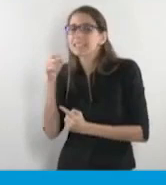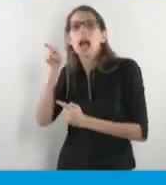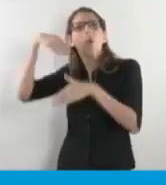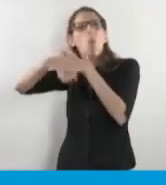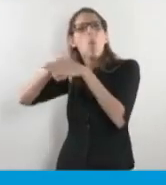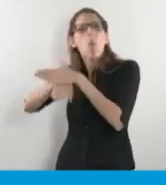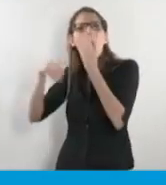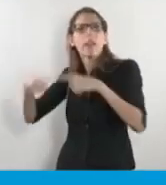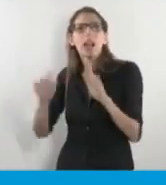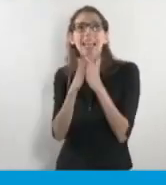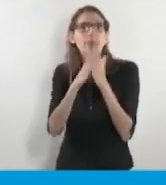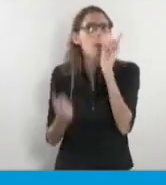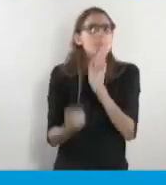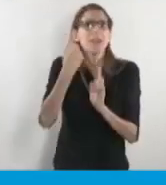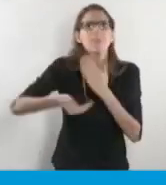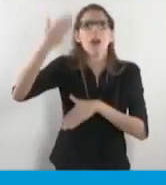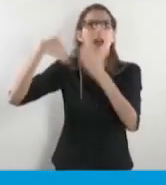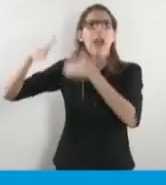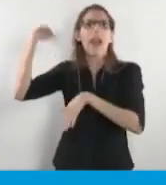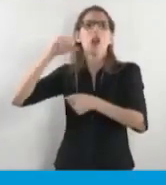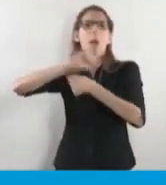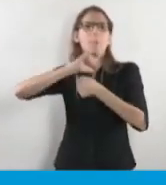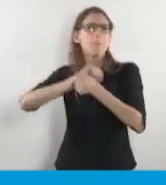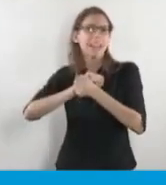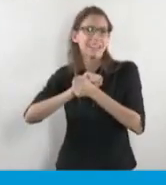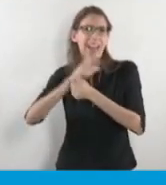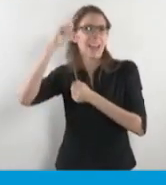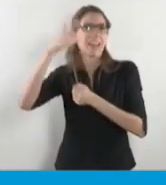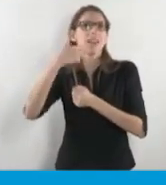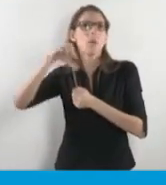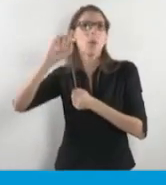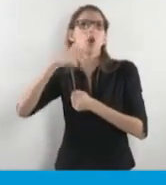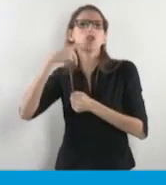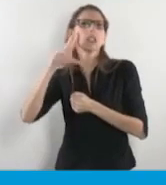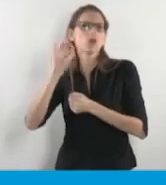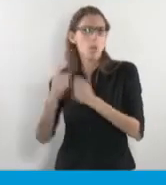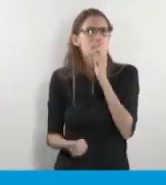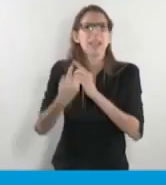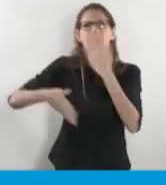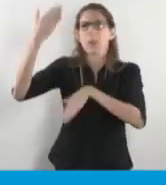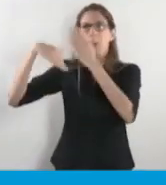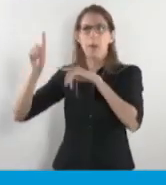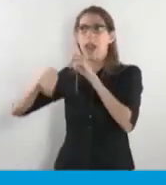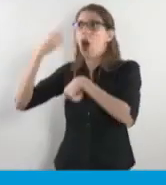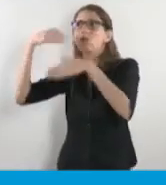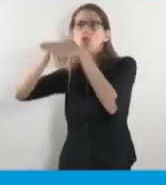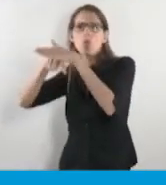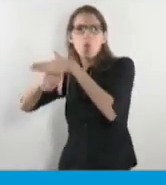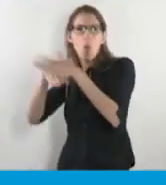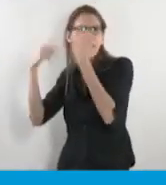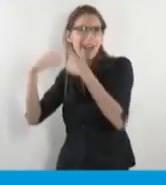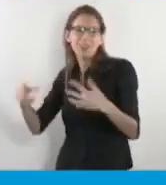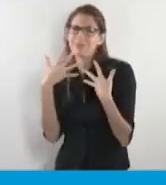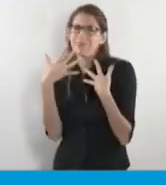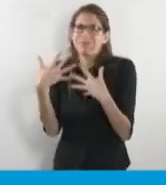los niños expósitos de esa imprenta hay tesoros de la enciclopedia de diderot y d'alembert hay